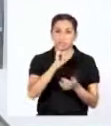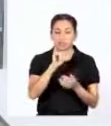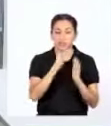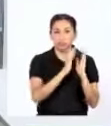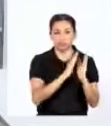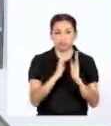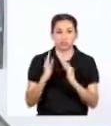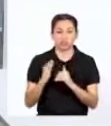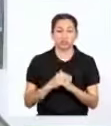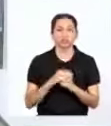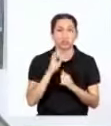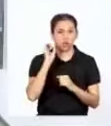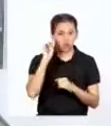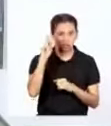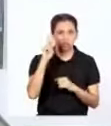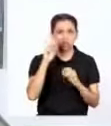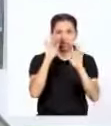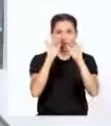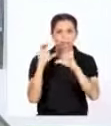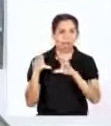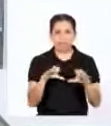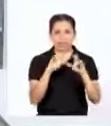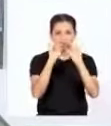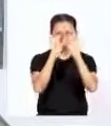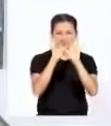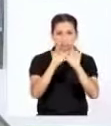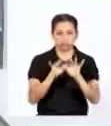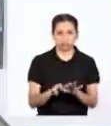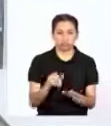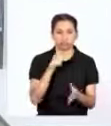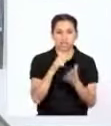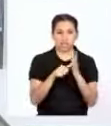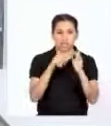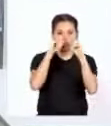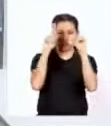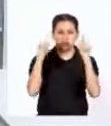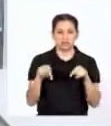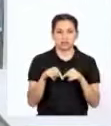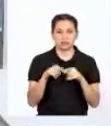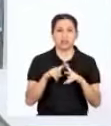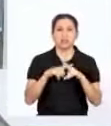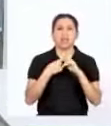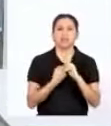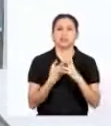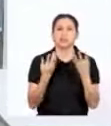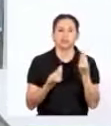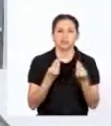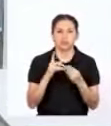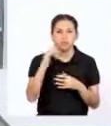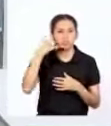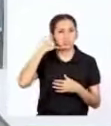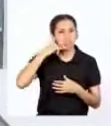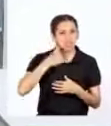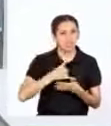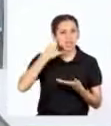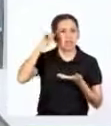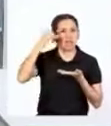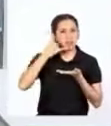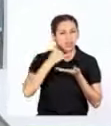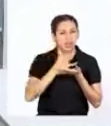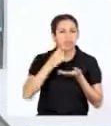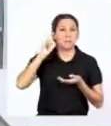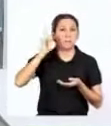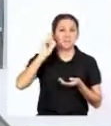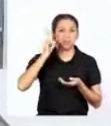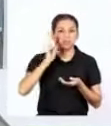el cronograma. Muy bien, elaborar un documento. ¿Por dónde comenzar? Recibiendo llamada